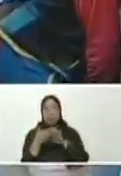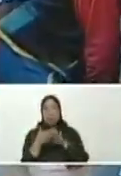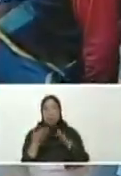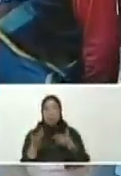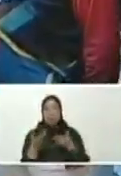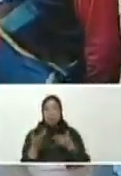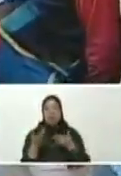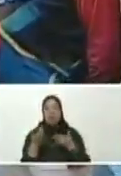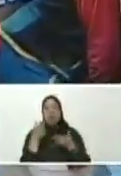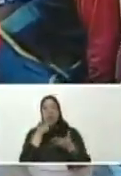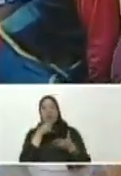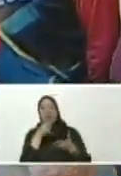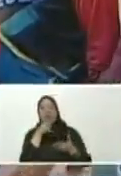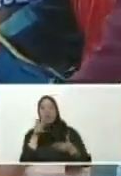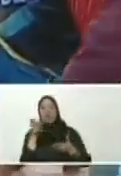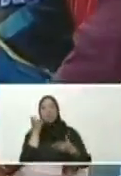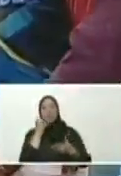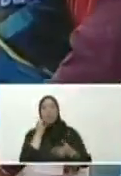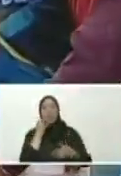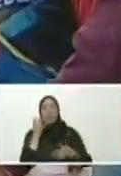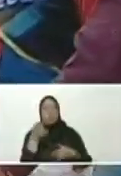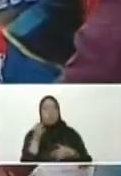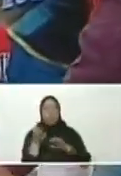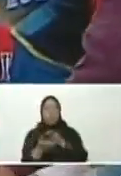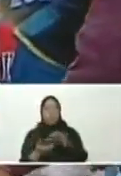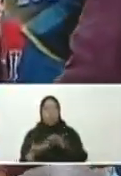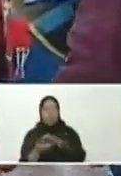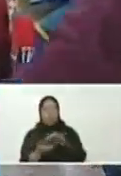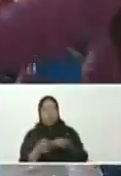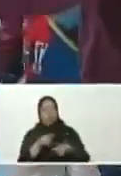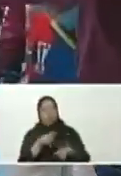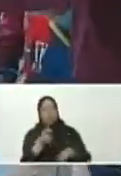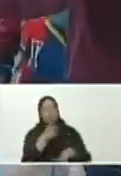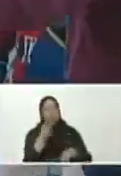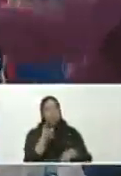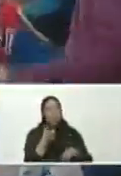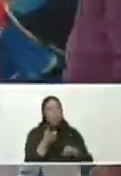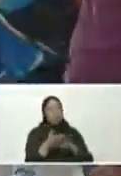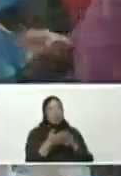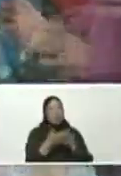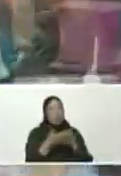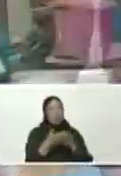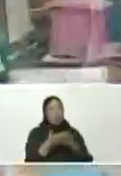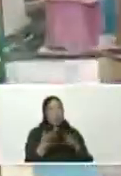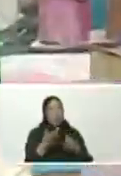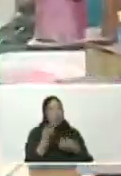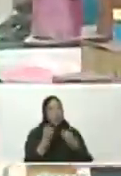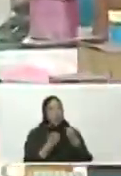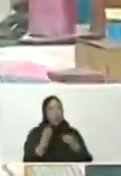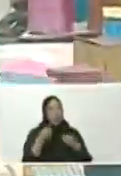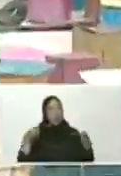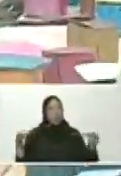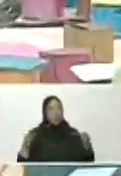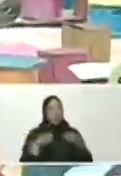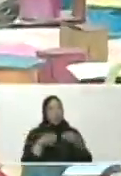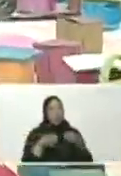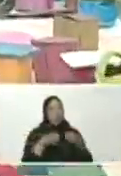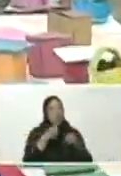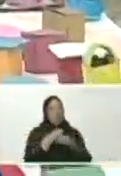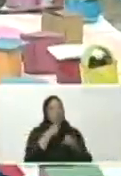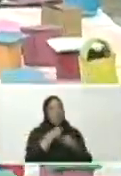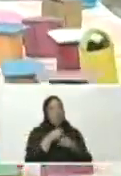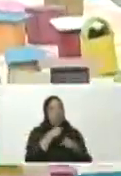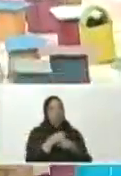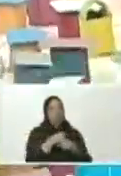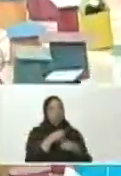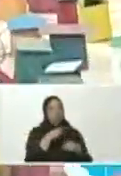Vencedores. Una vez que cada comunidad, señor presidente, hace su exposición, nos reunimos, hacemos las mesas de trabajo y lo llevamos aquí. Correcto,